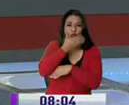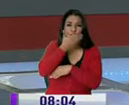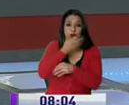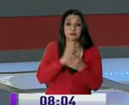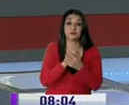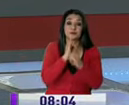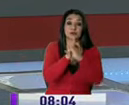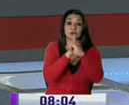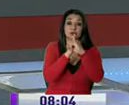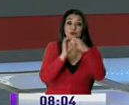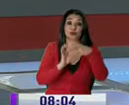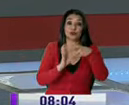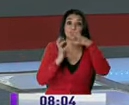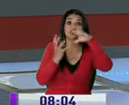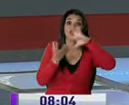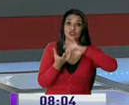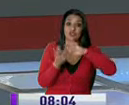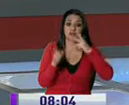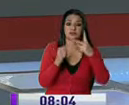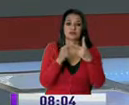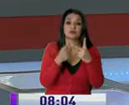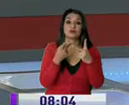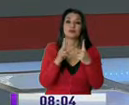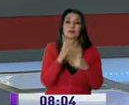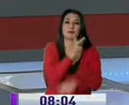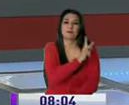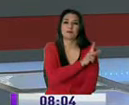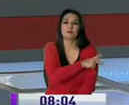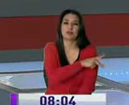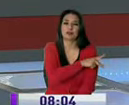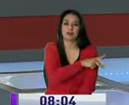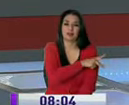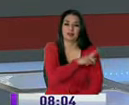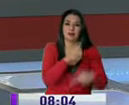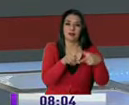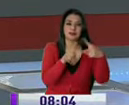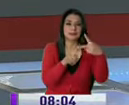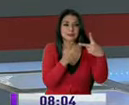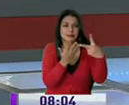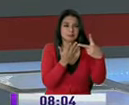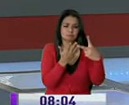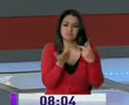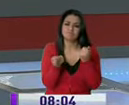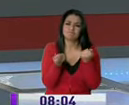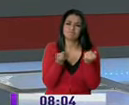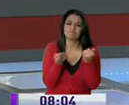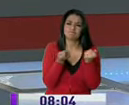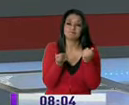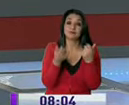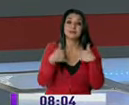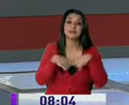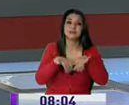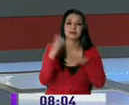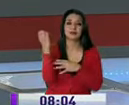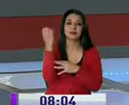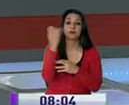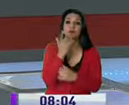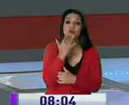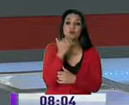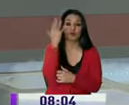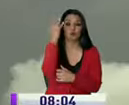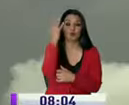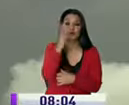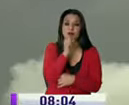Geofísico de la Escuela Politécnica Nacional, a pesar de estas particularidades, se sigue manteniendo la alerta naranja. Miremos.